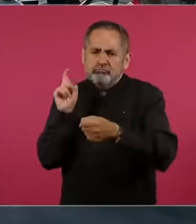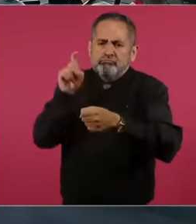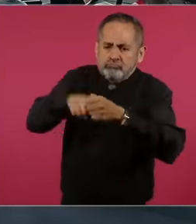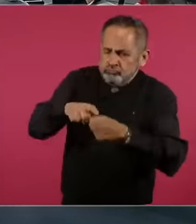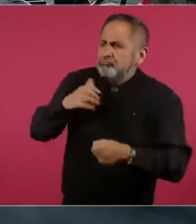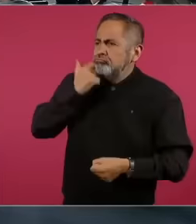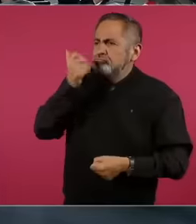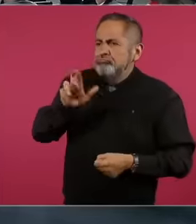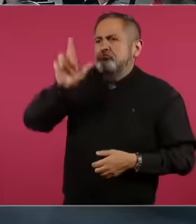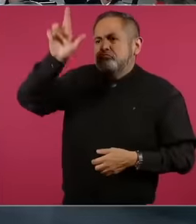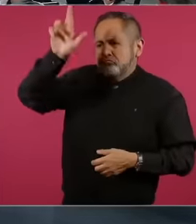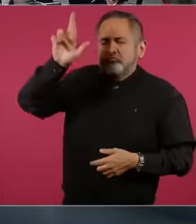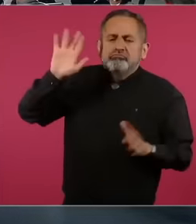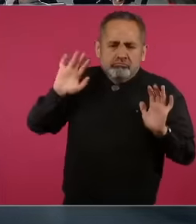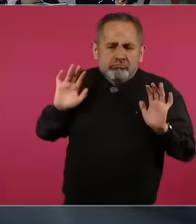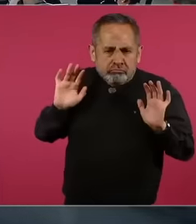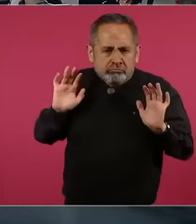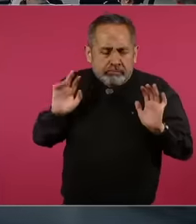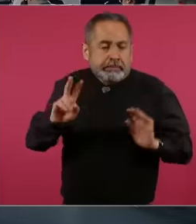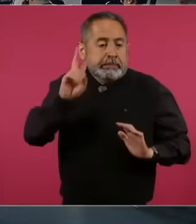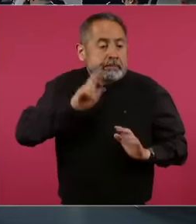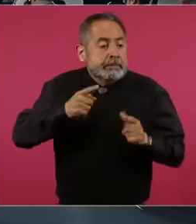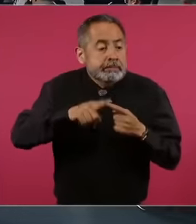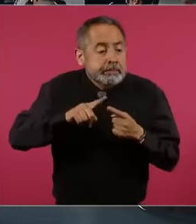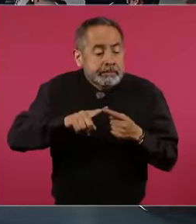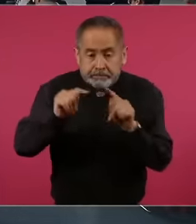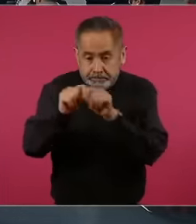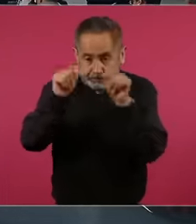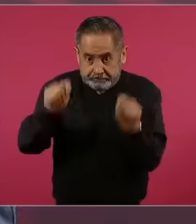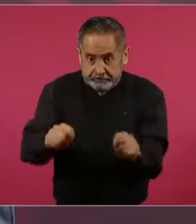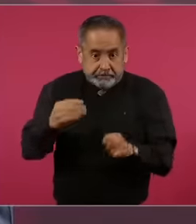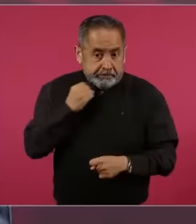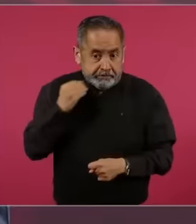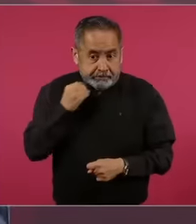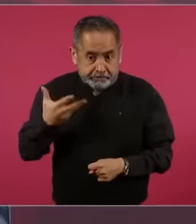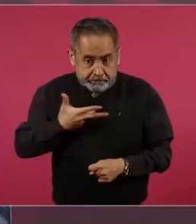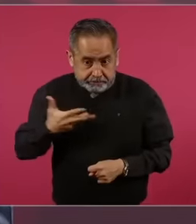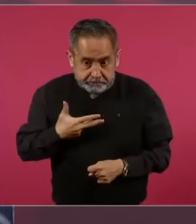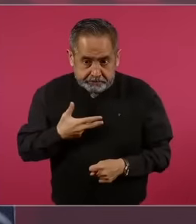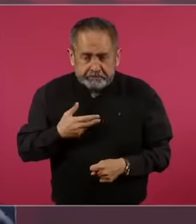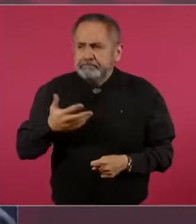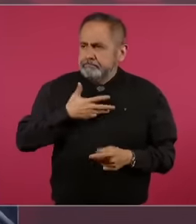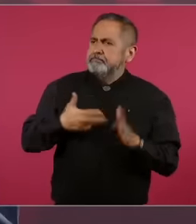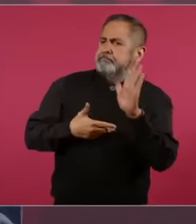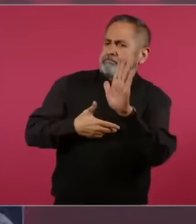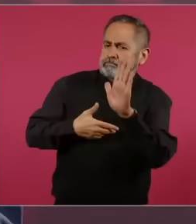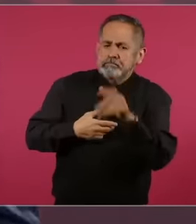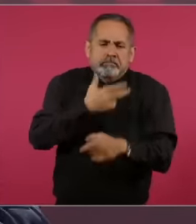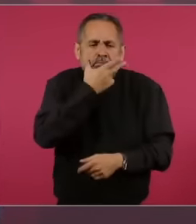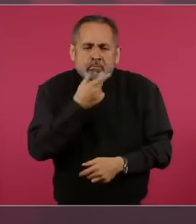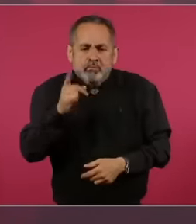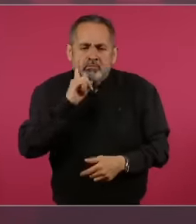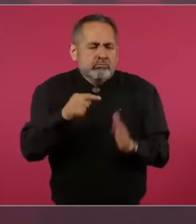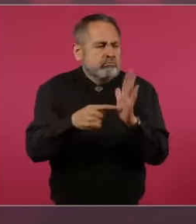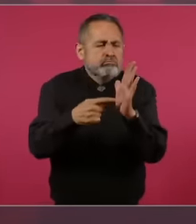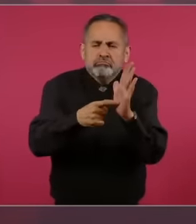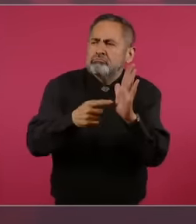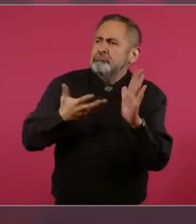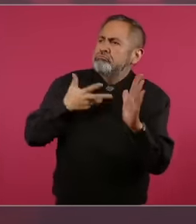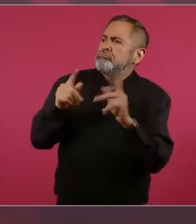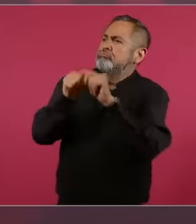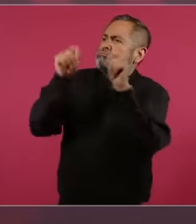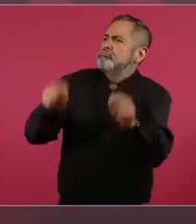nada más que tengan el título de abogados. Mujeres, hombres con el título de